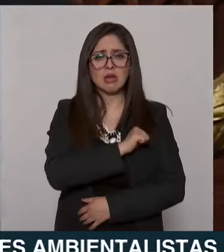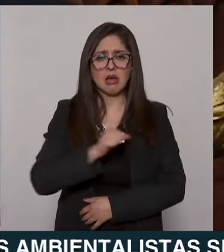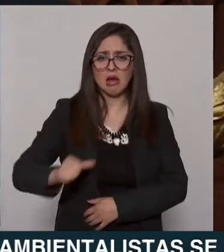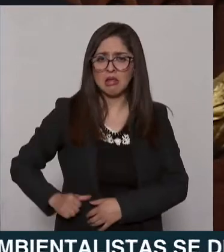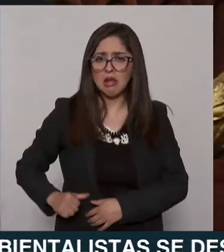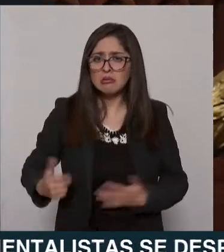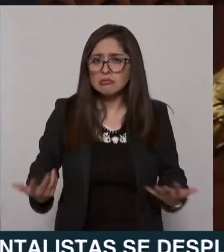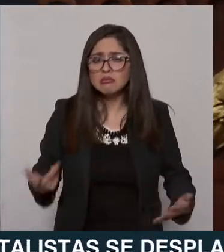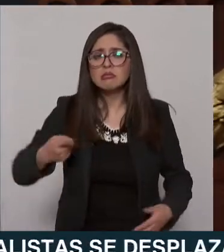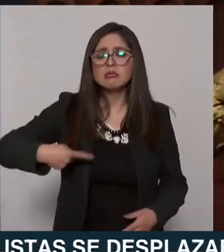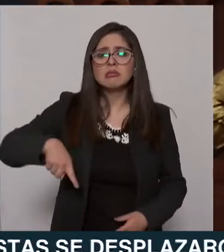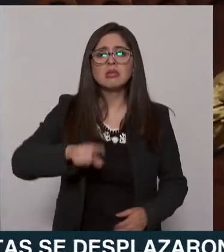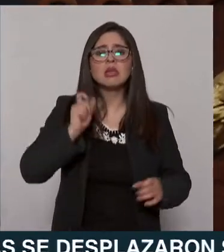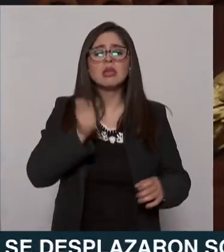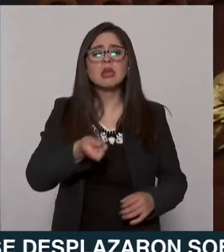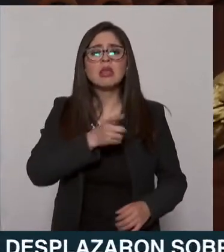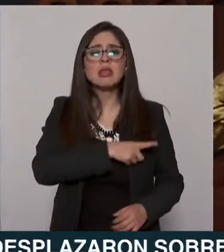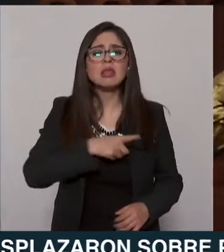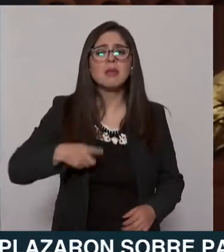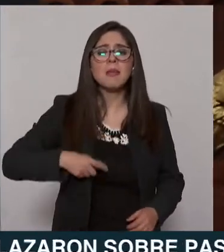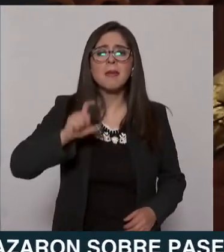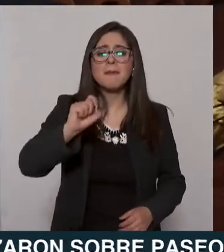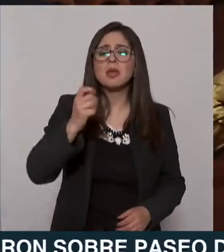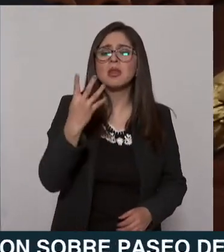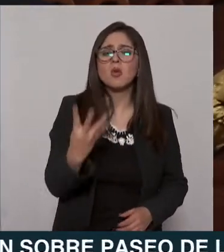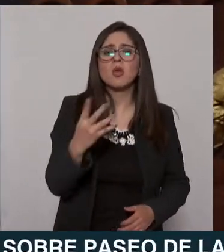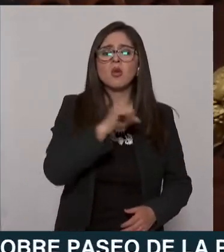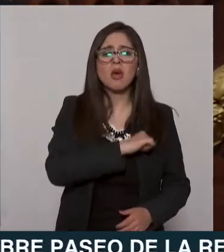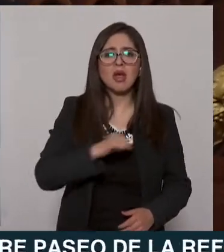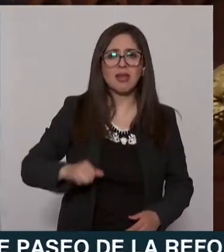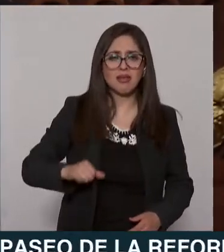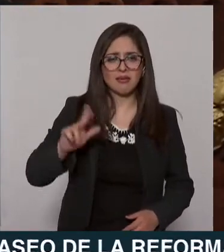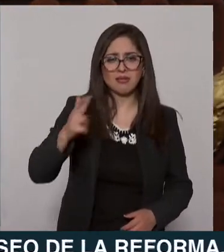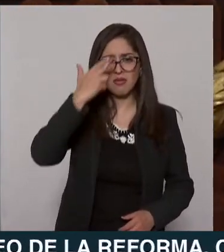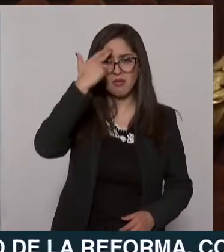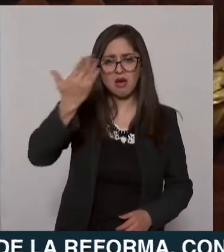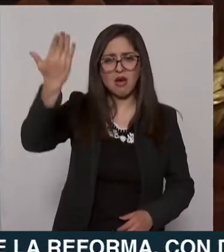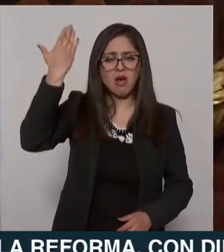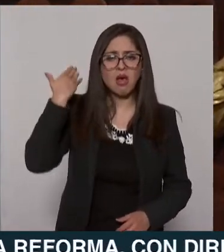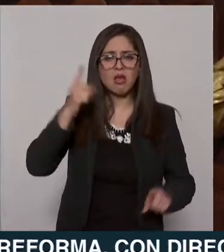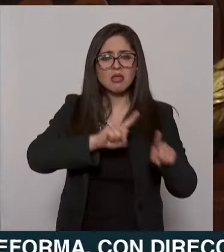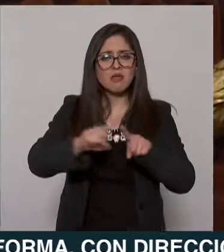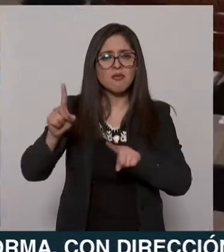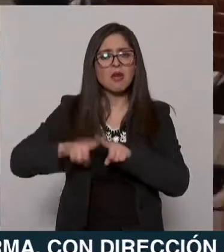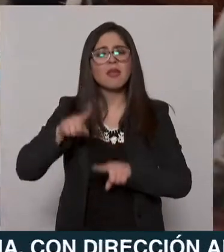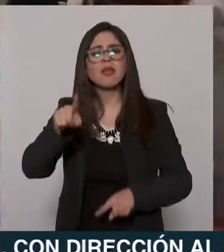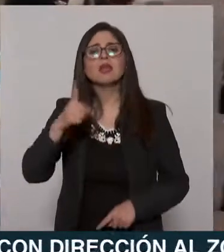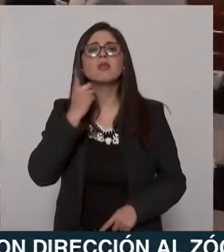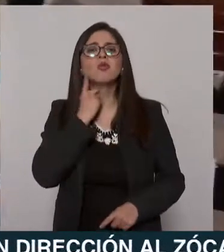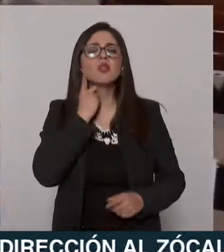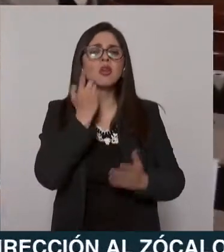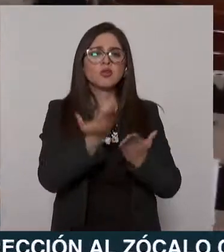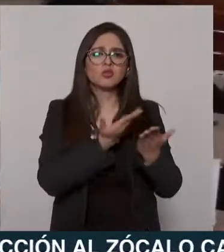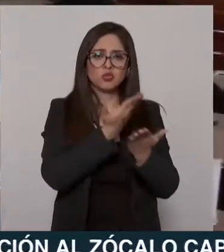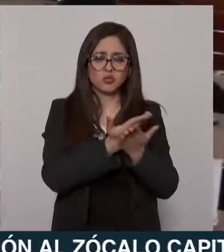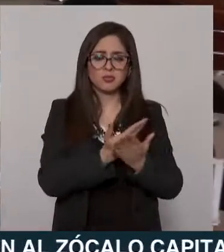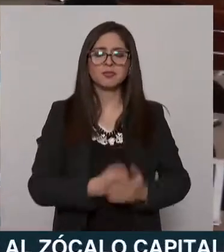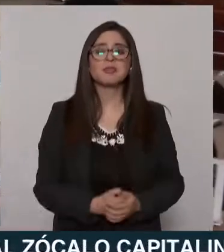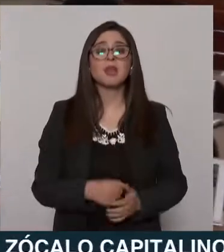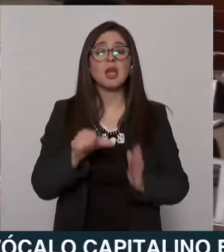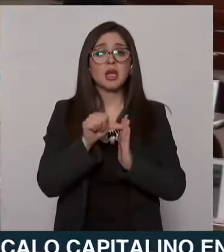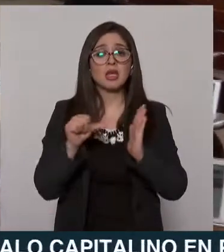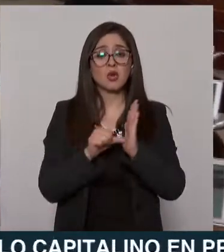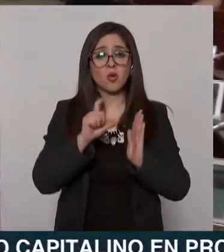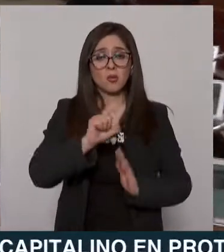ya 24 alcaldías al menos, como así lo propusimos muchos de los diputados de este Congreso. El artículo 22 transitorio